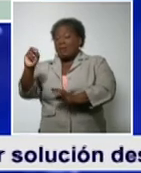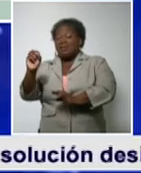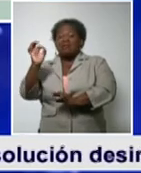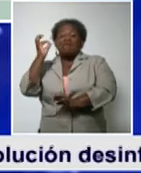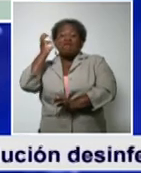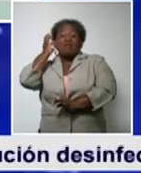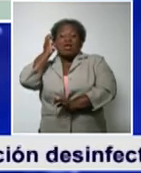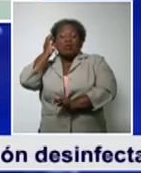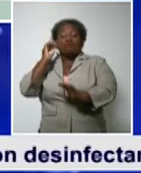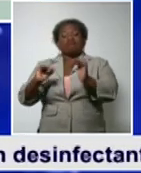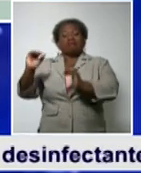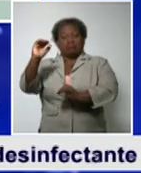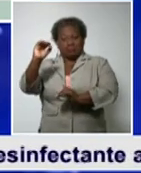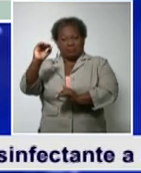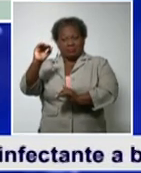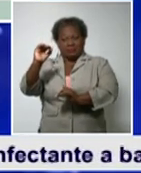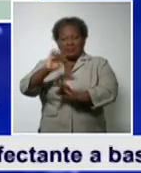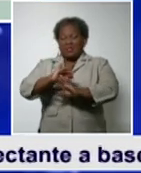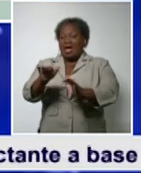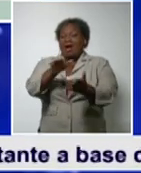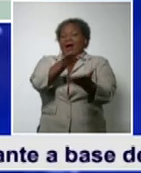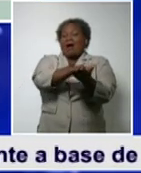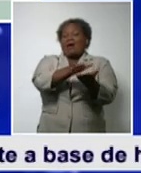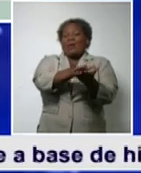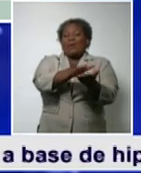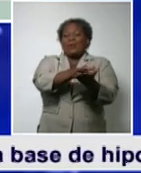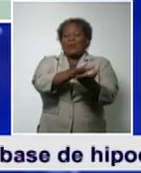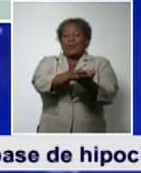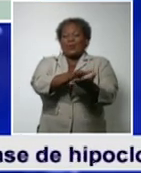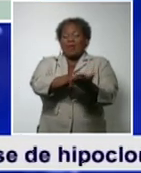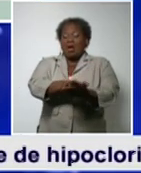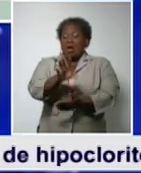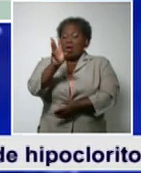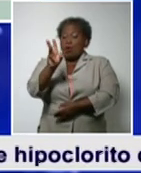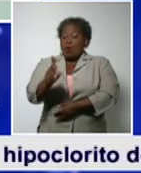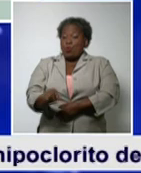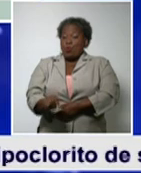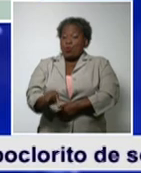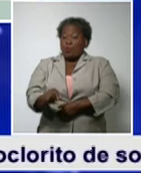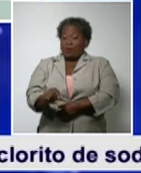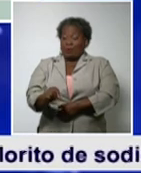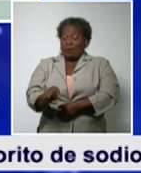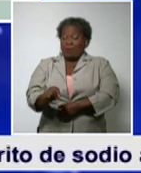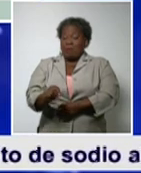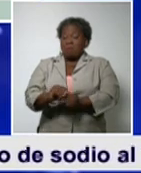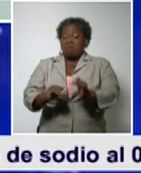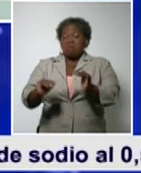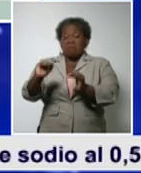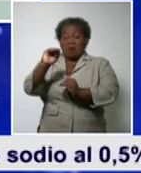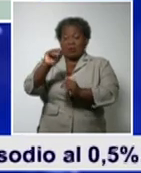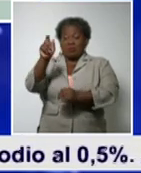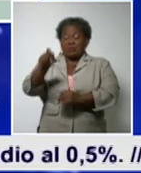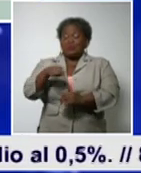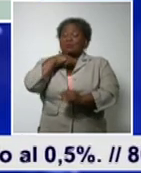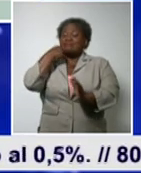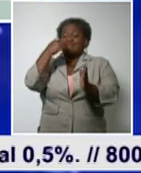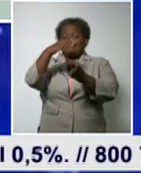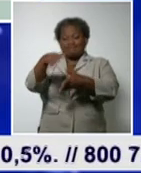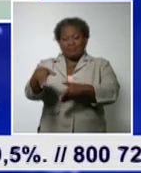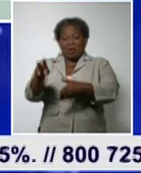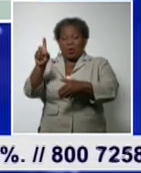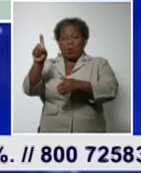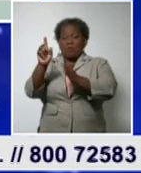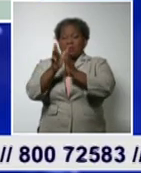Se acumula ya el número absoluto, el número mayor de casos fallecidos en un mes.